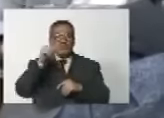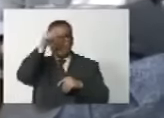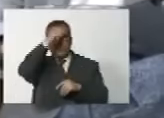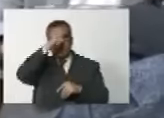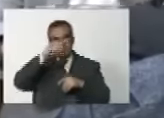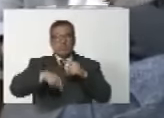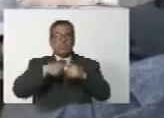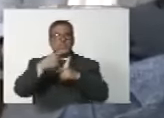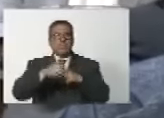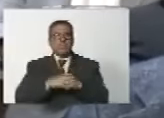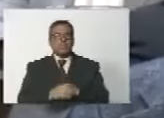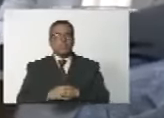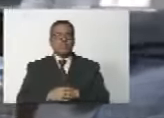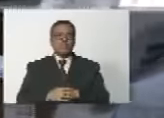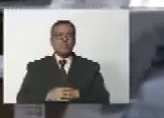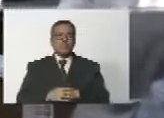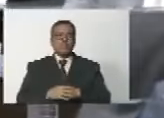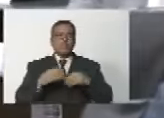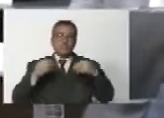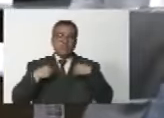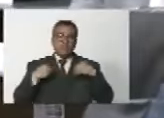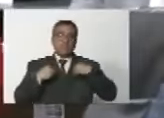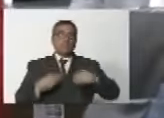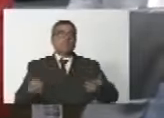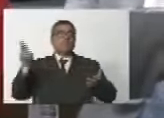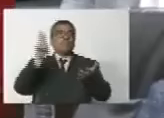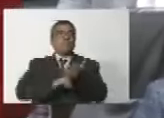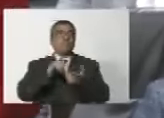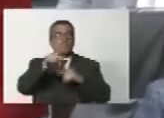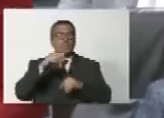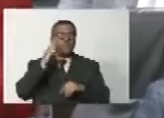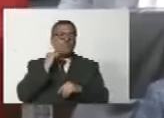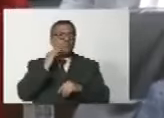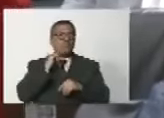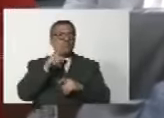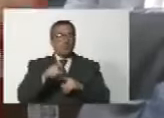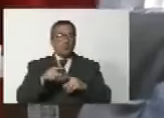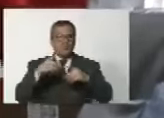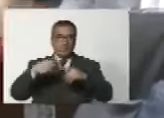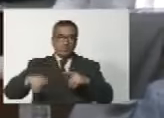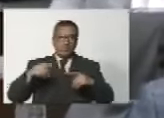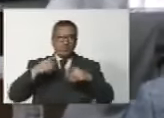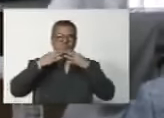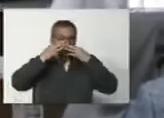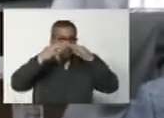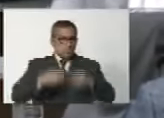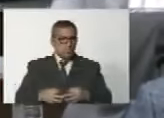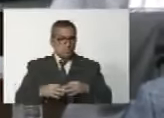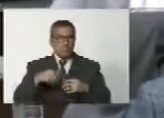domingo próximo a vivir de nuevo esa experiencia de lo que es la democracia